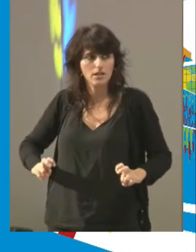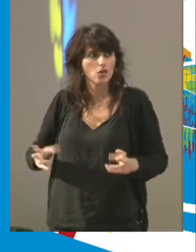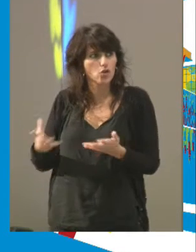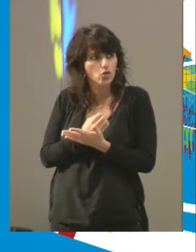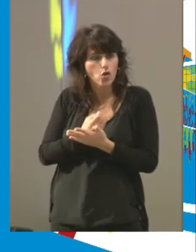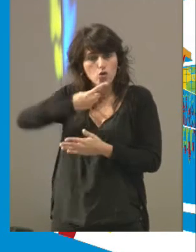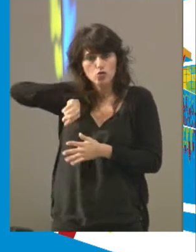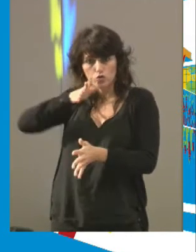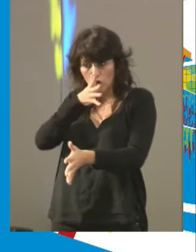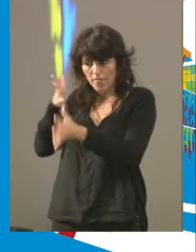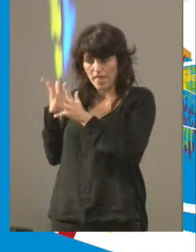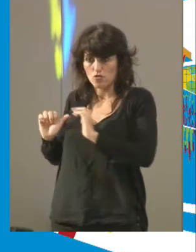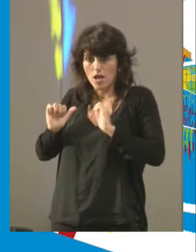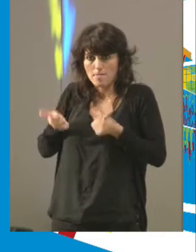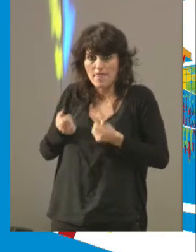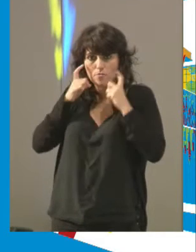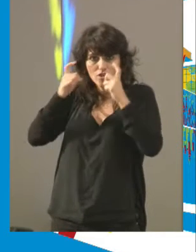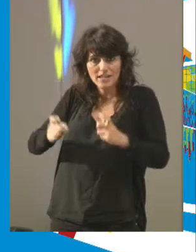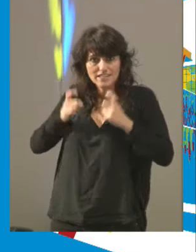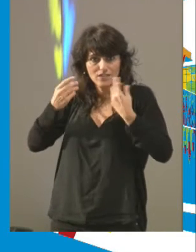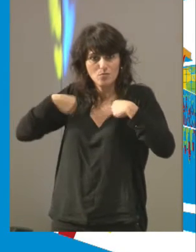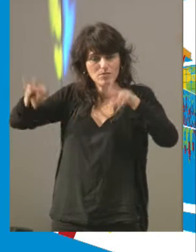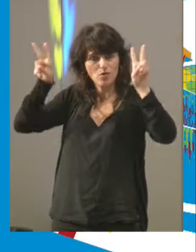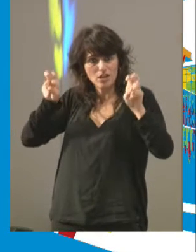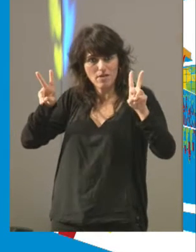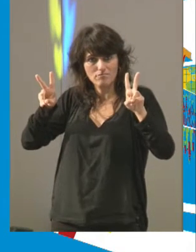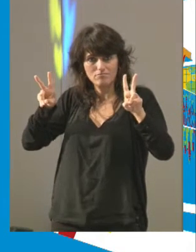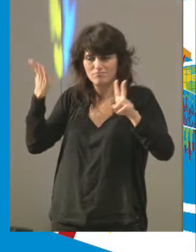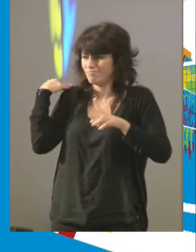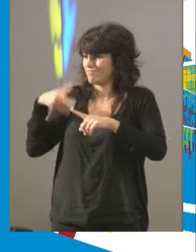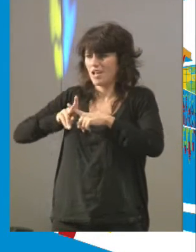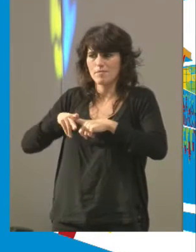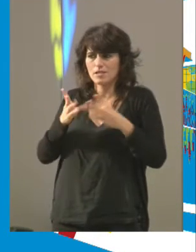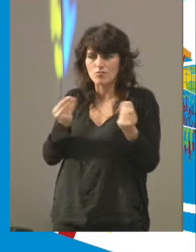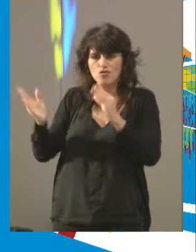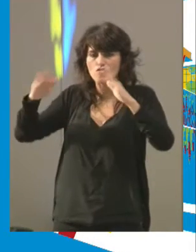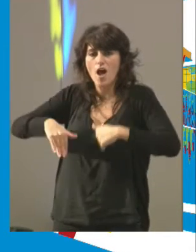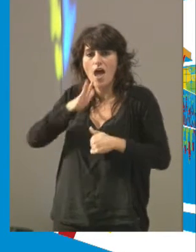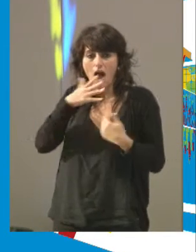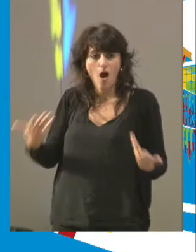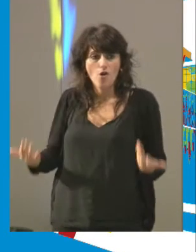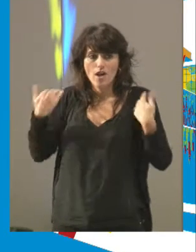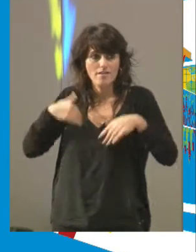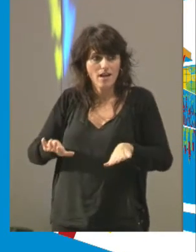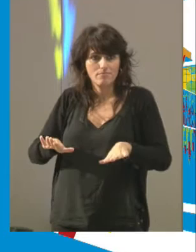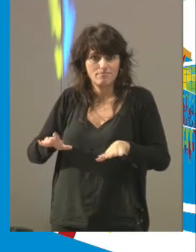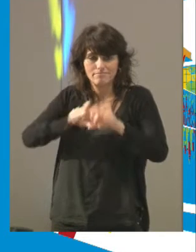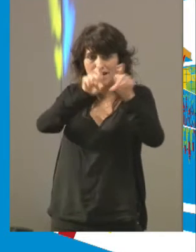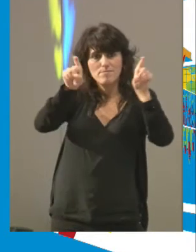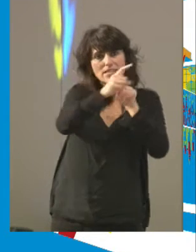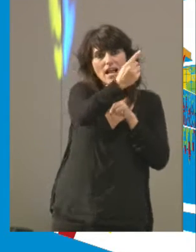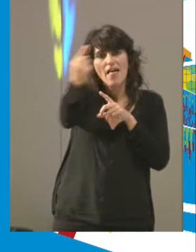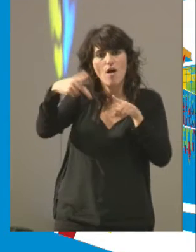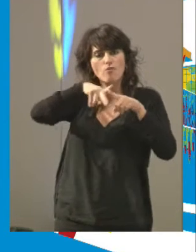Claro, nosotros hace 10 años, cuando empezamos en este tema, pues no había muchas herramientas. Ahora tenemos, cada empresa tiene